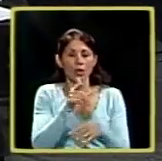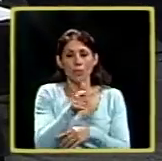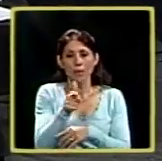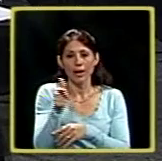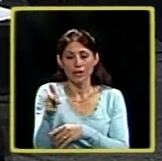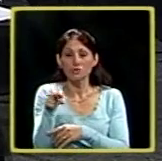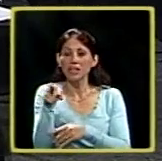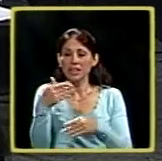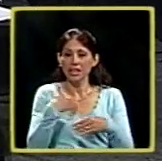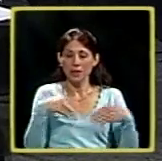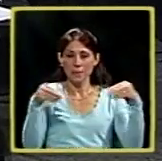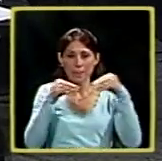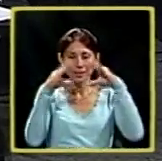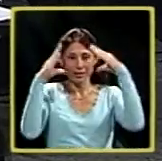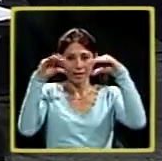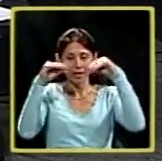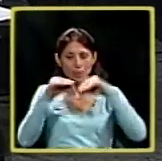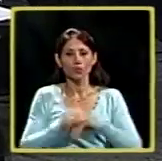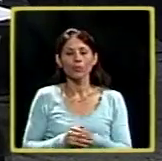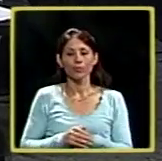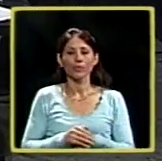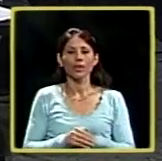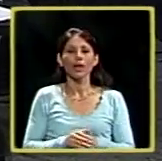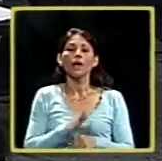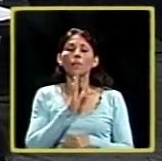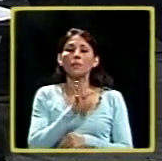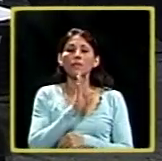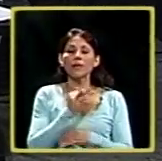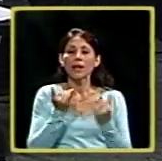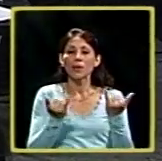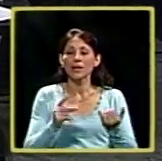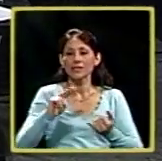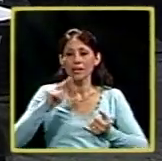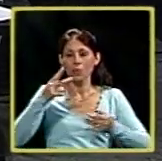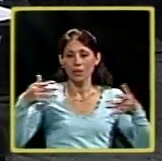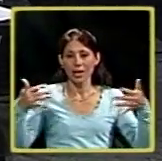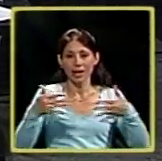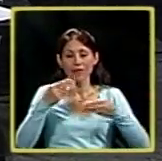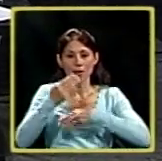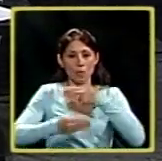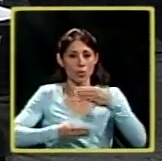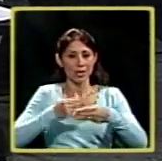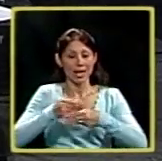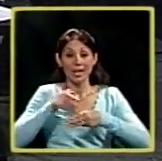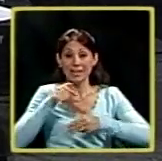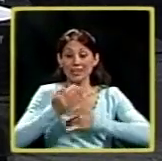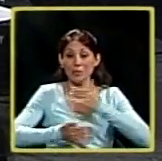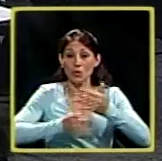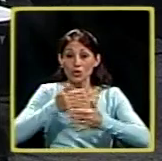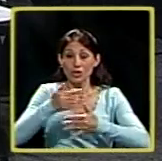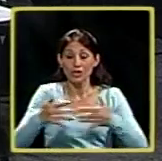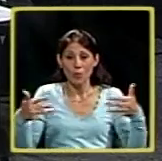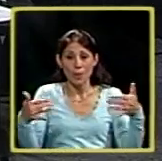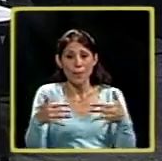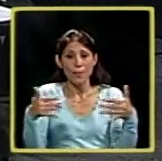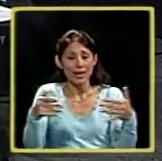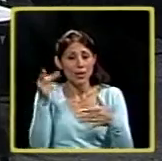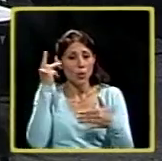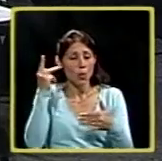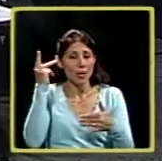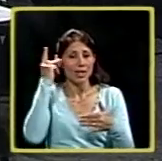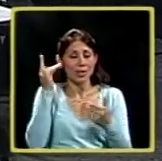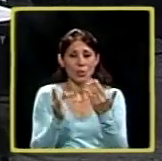Y la Segunda Guerra Mundial es el proceso probablemente bélico, político y técnico más